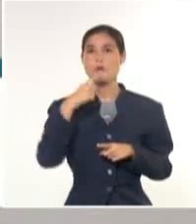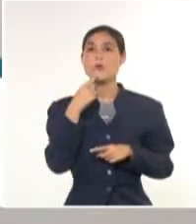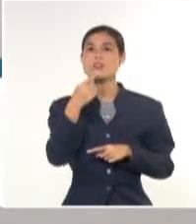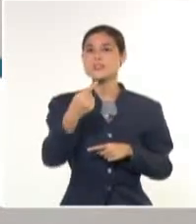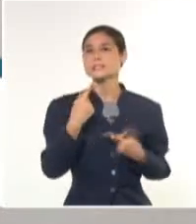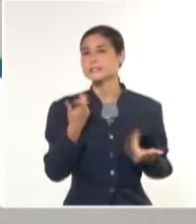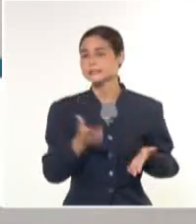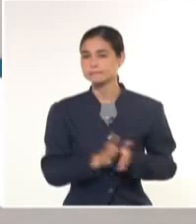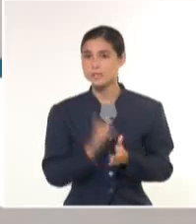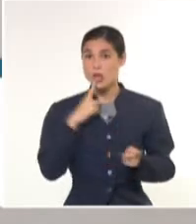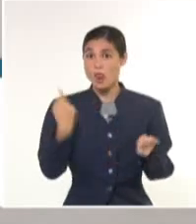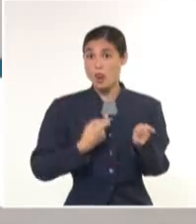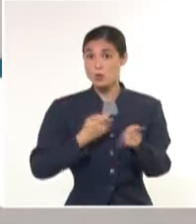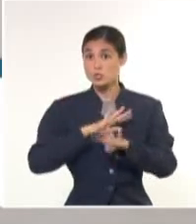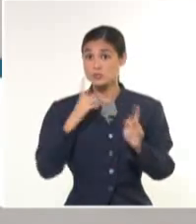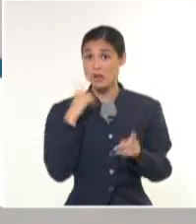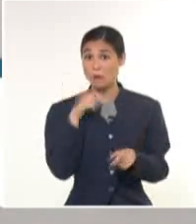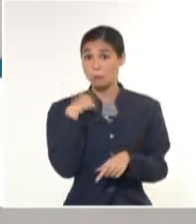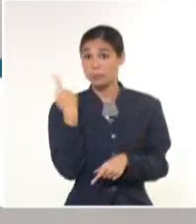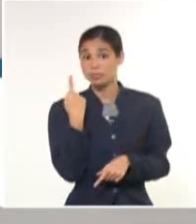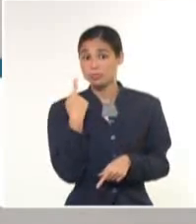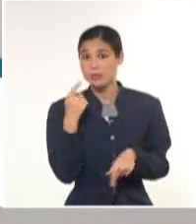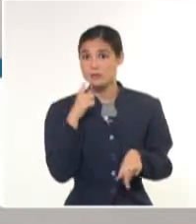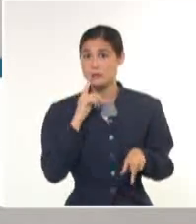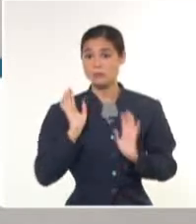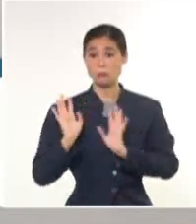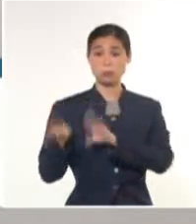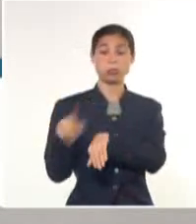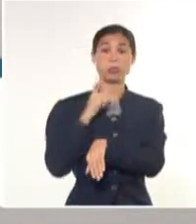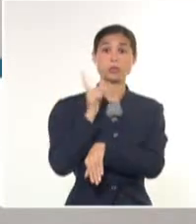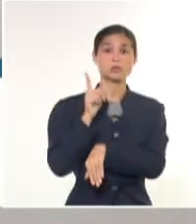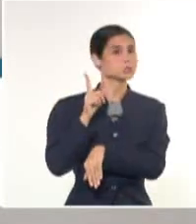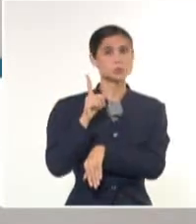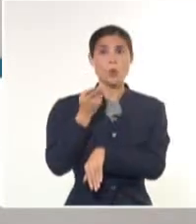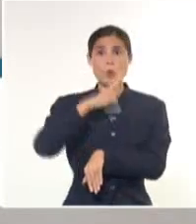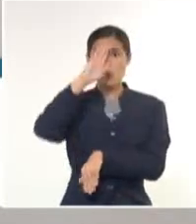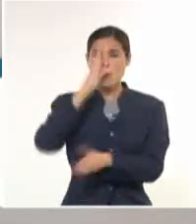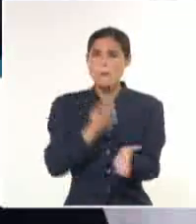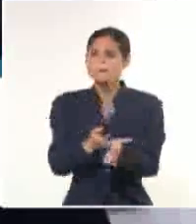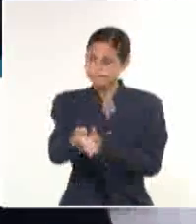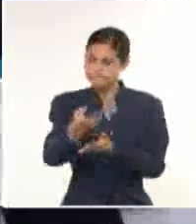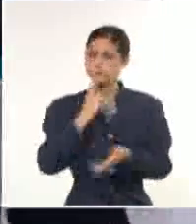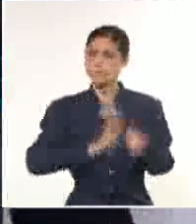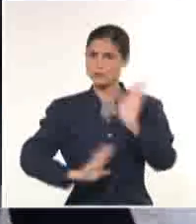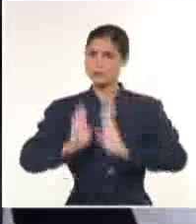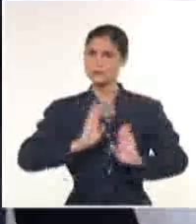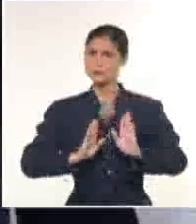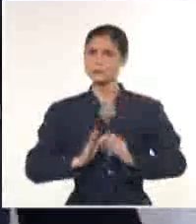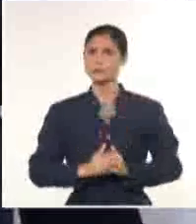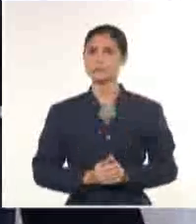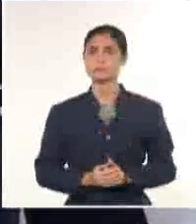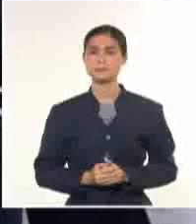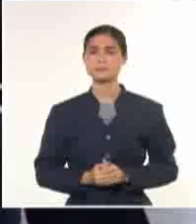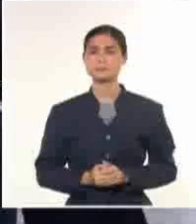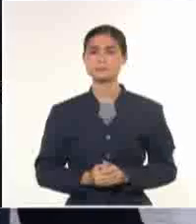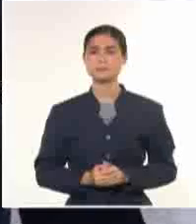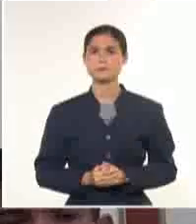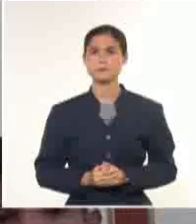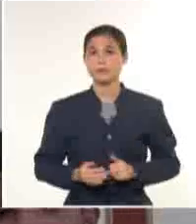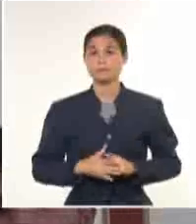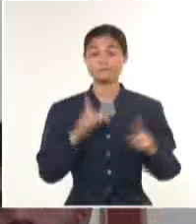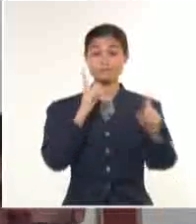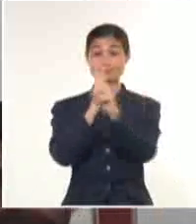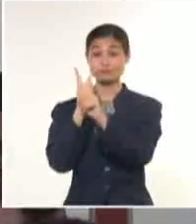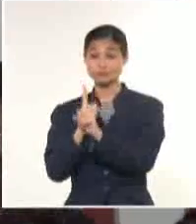pierde es la que se abandona. Y nosotros no vamos a abandonar la lucha por la Revolución Cubana. Un encuentro en el que se honró a